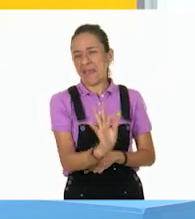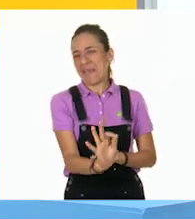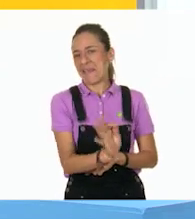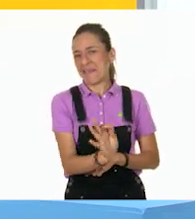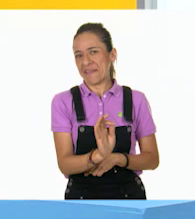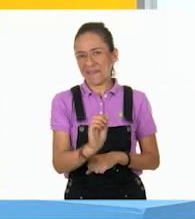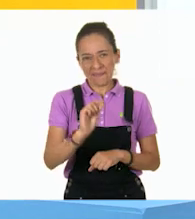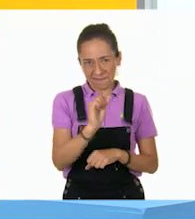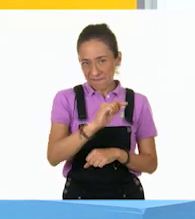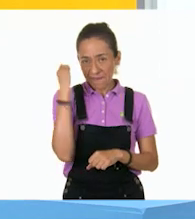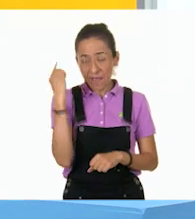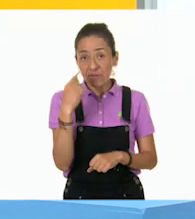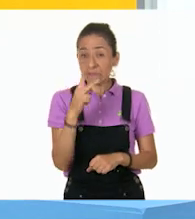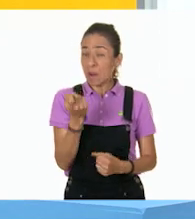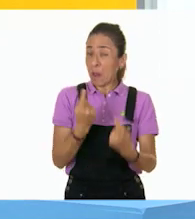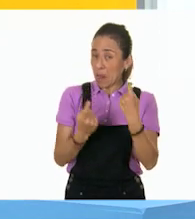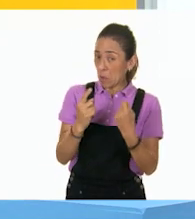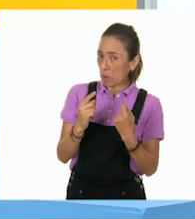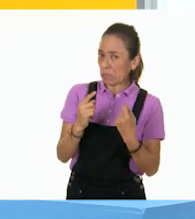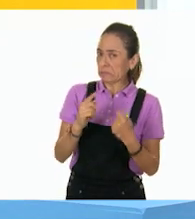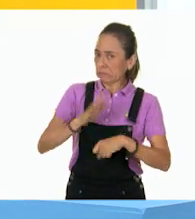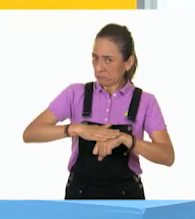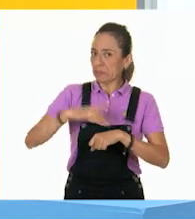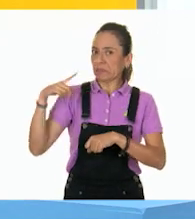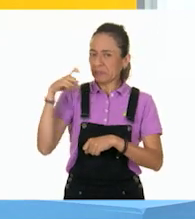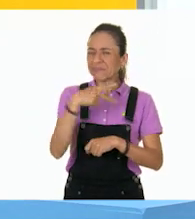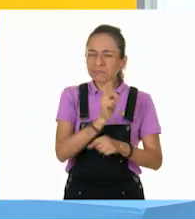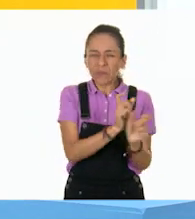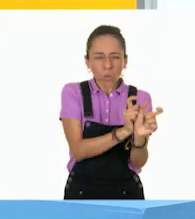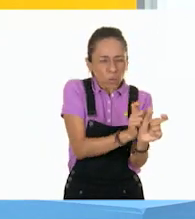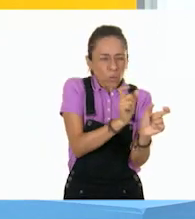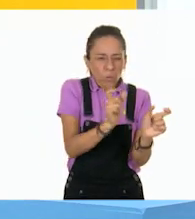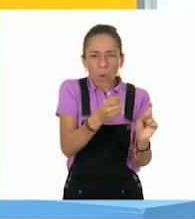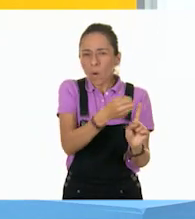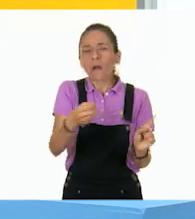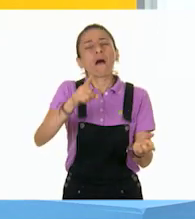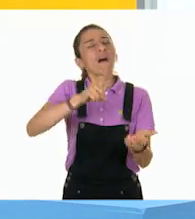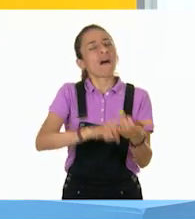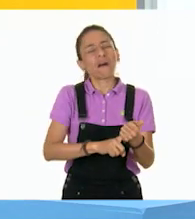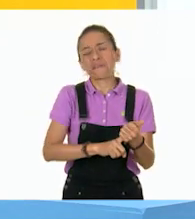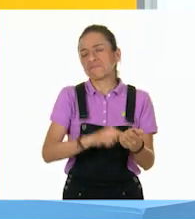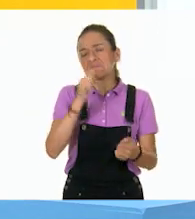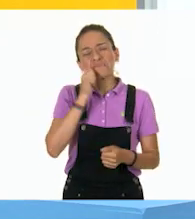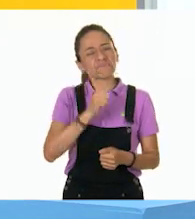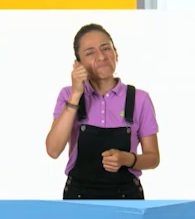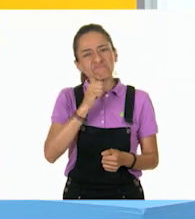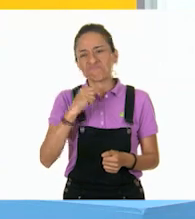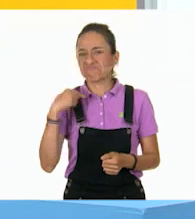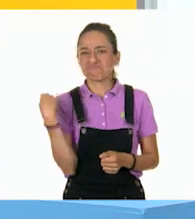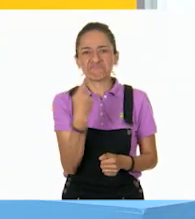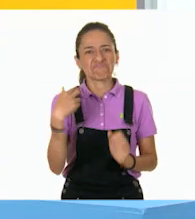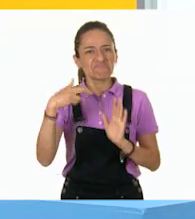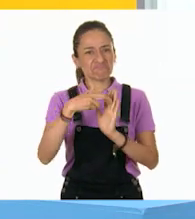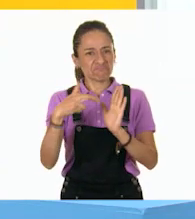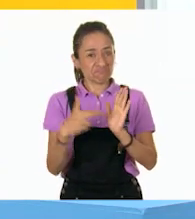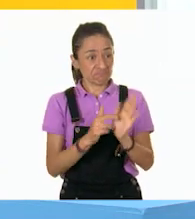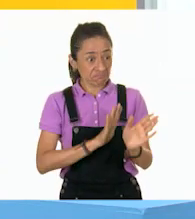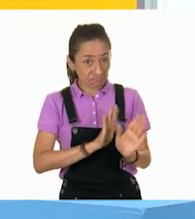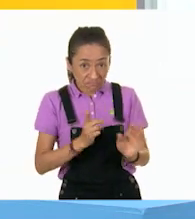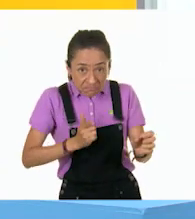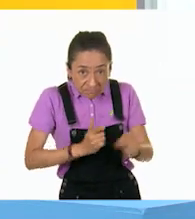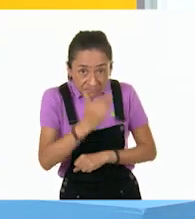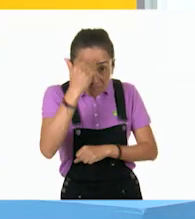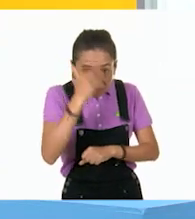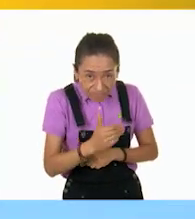siempre que se trate de una sucesión, existe una regla y una vez que la conocemos, podremos conocer más términos de